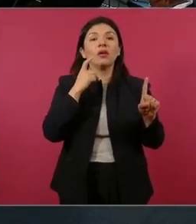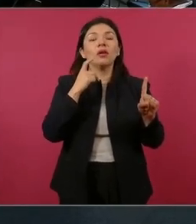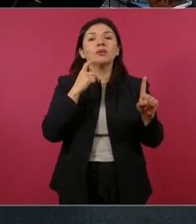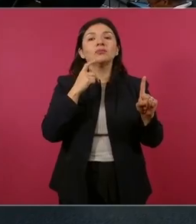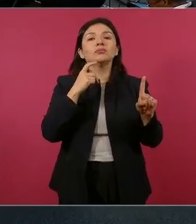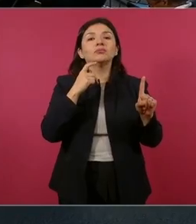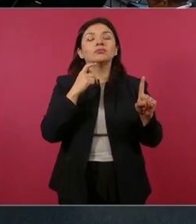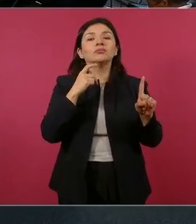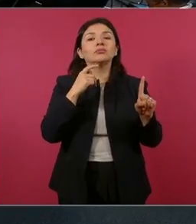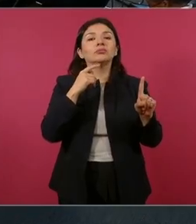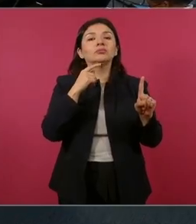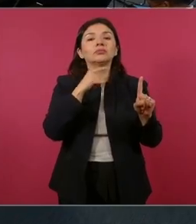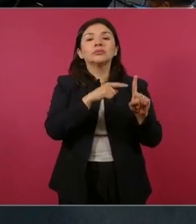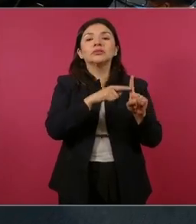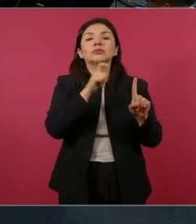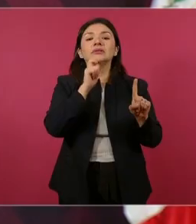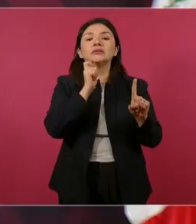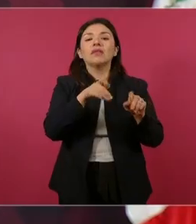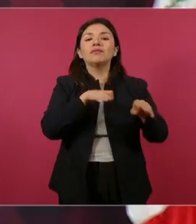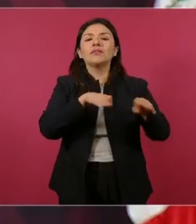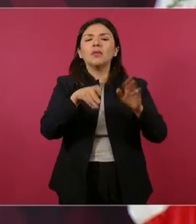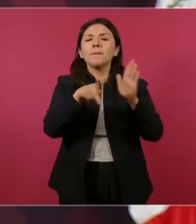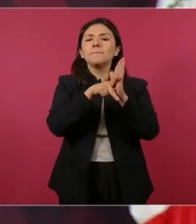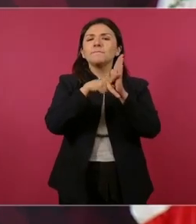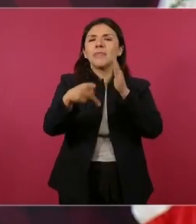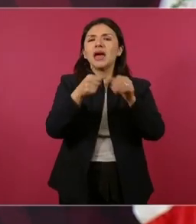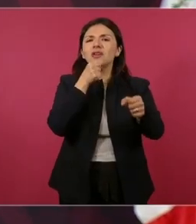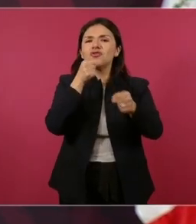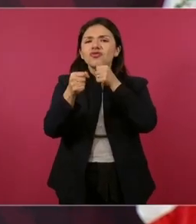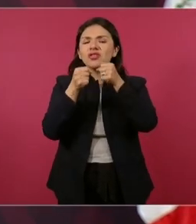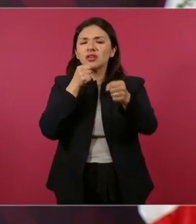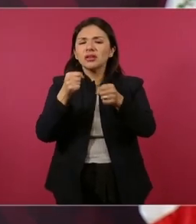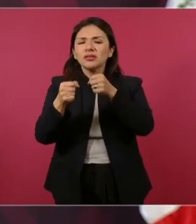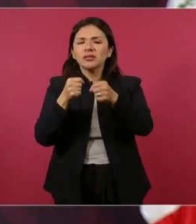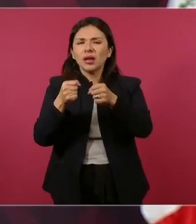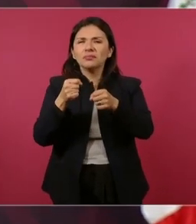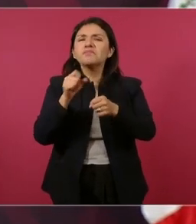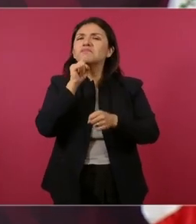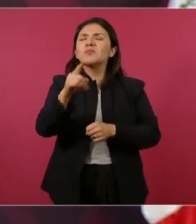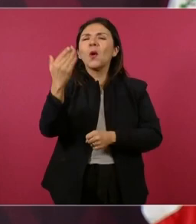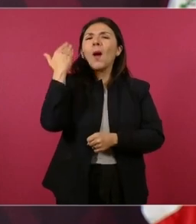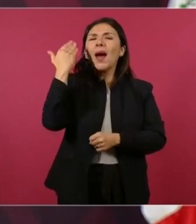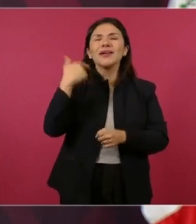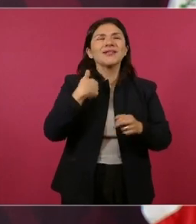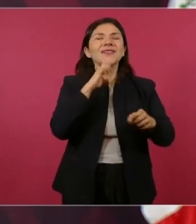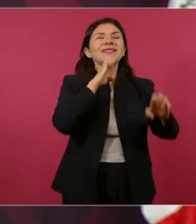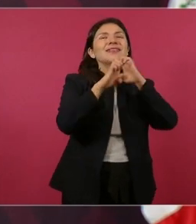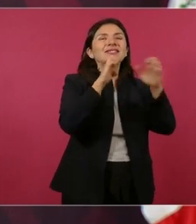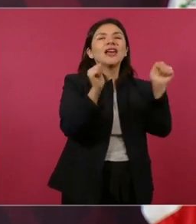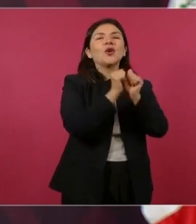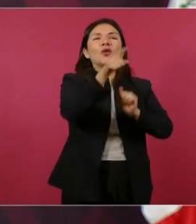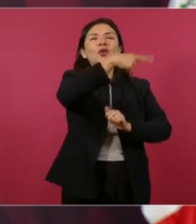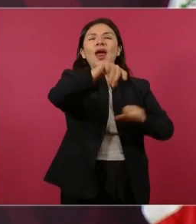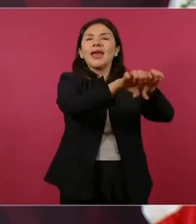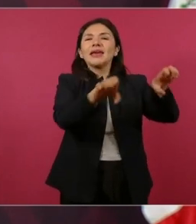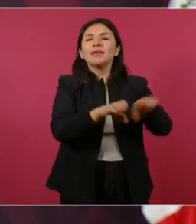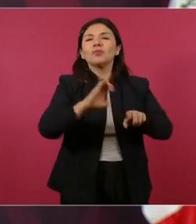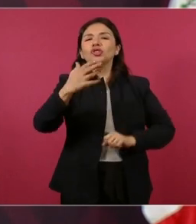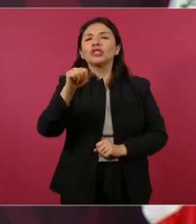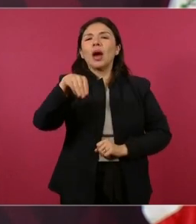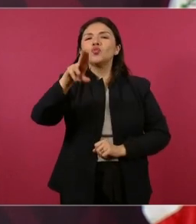periodista, porque como lo recordaba yo en una entrevista hace poco con los chamucos,